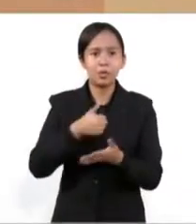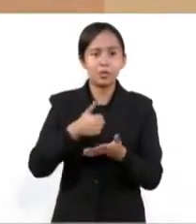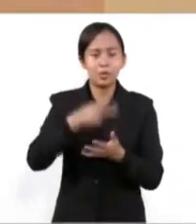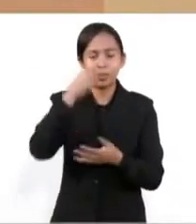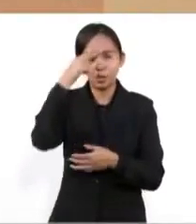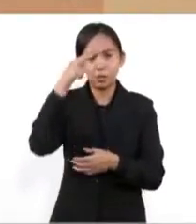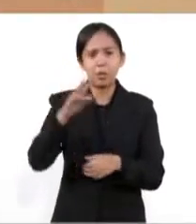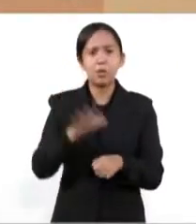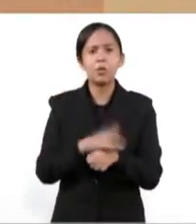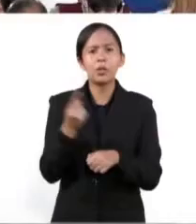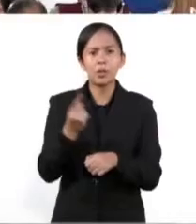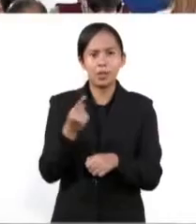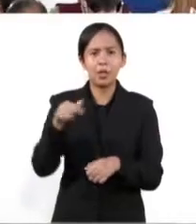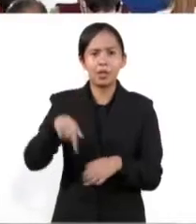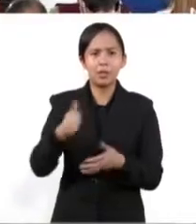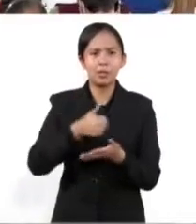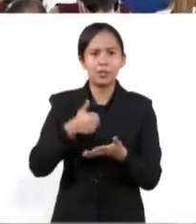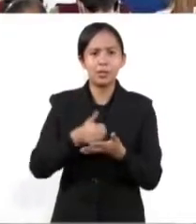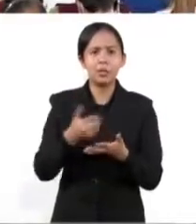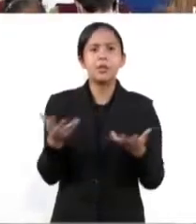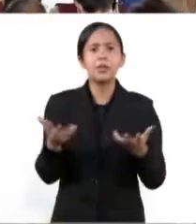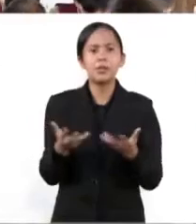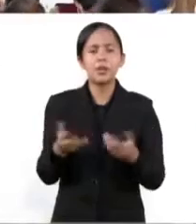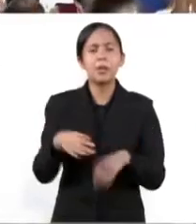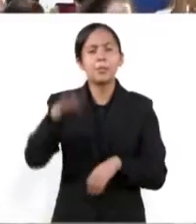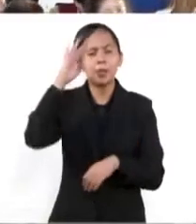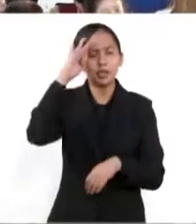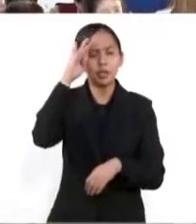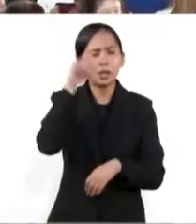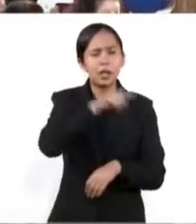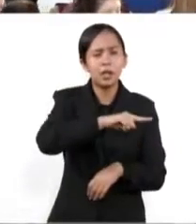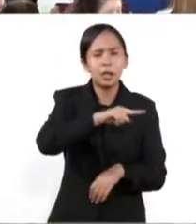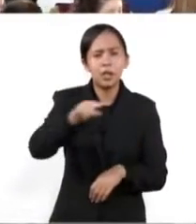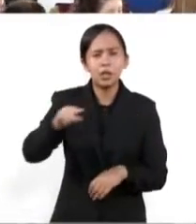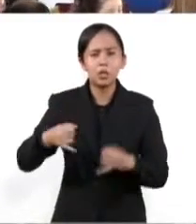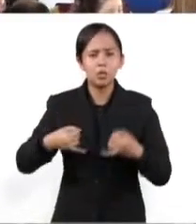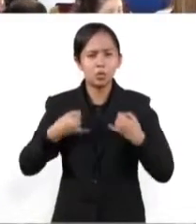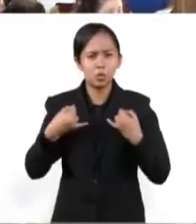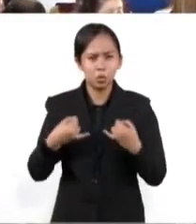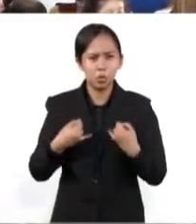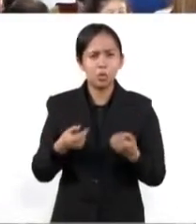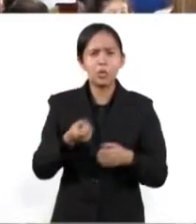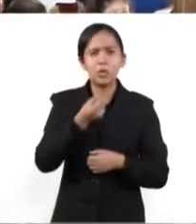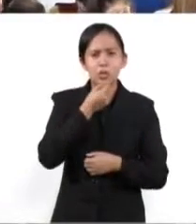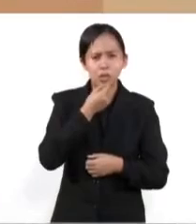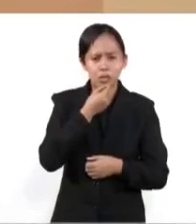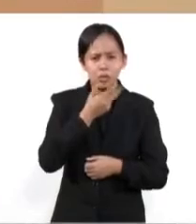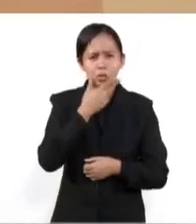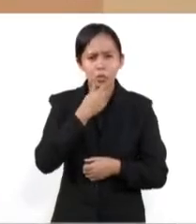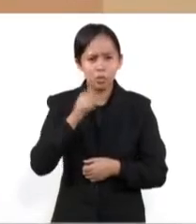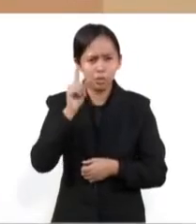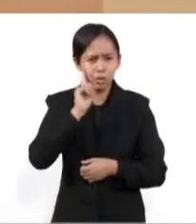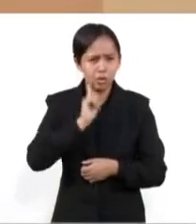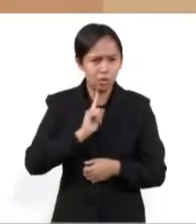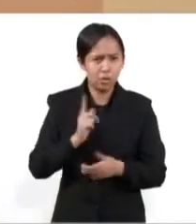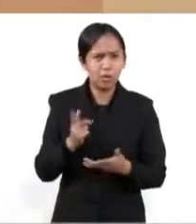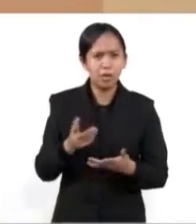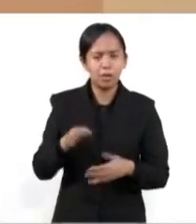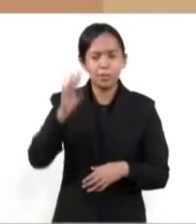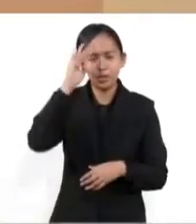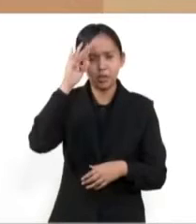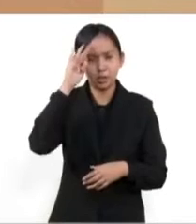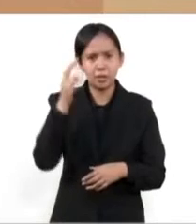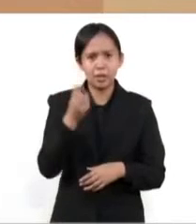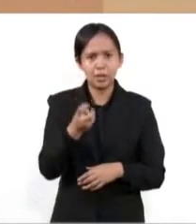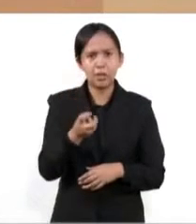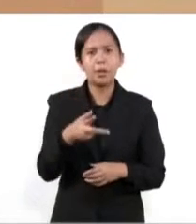Porque aquí en la ciudad pensamos en ustedes, pensamos en los niños, pensamos en las niñas, pero sobre todo